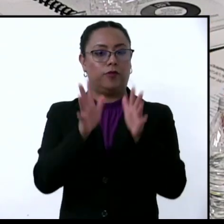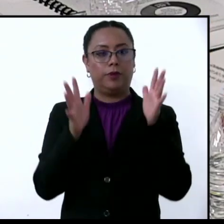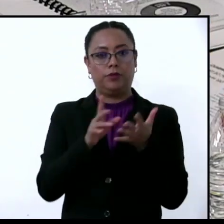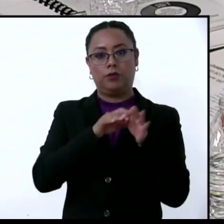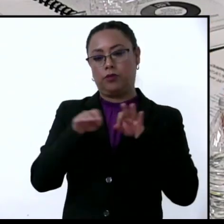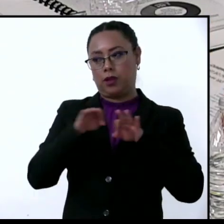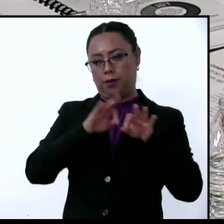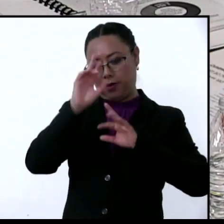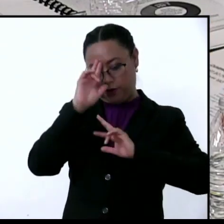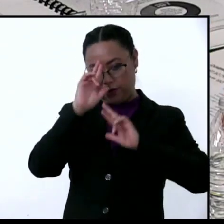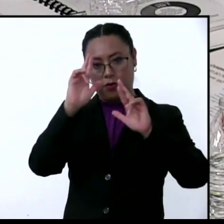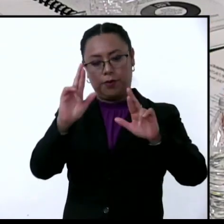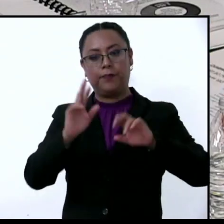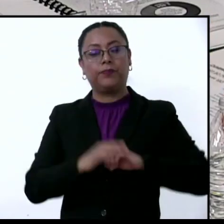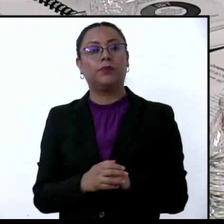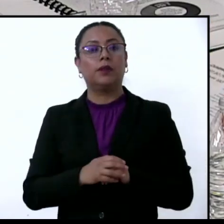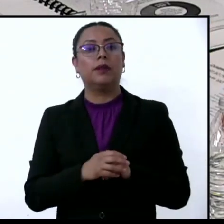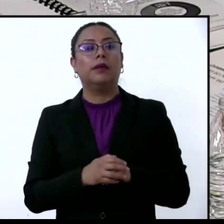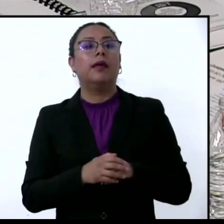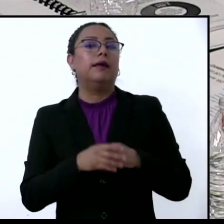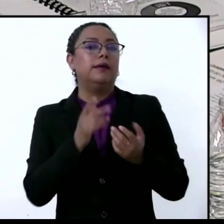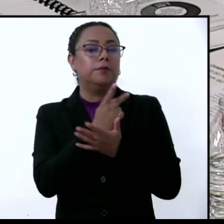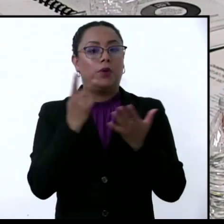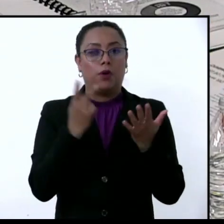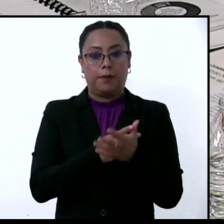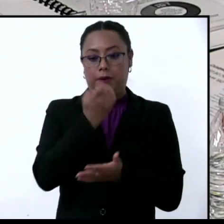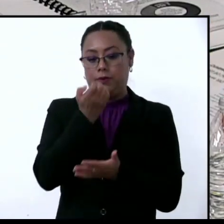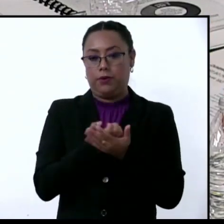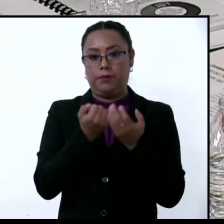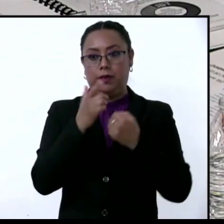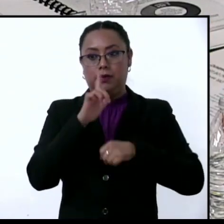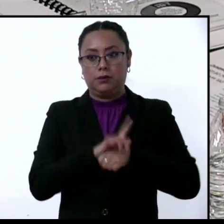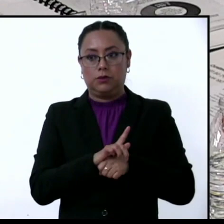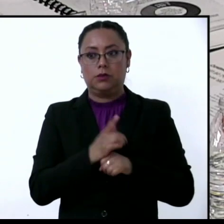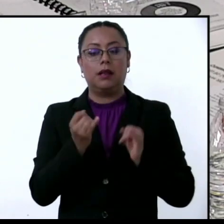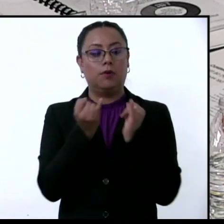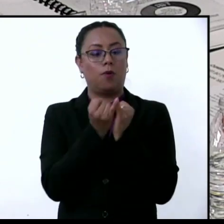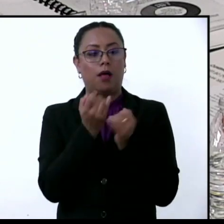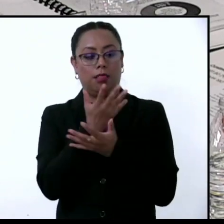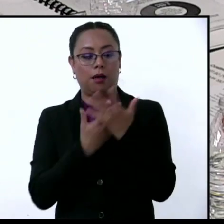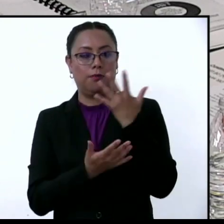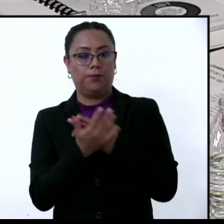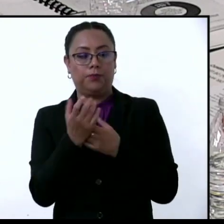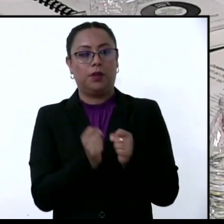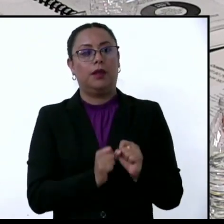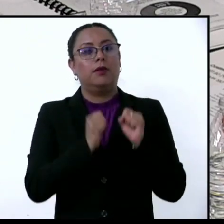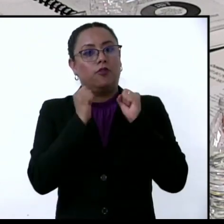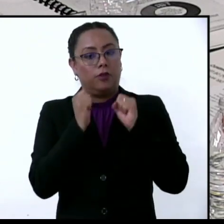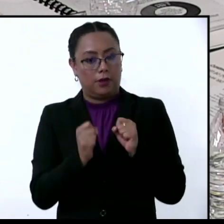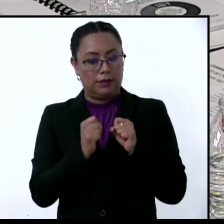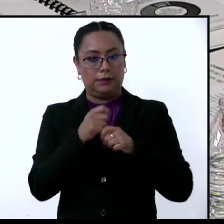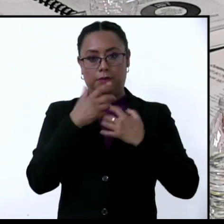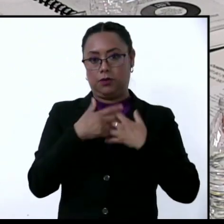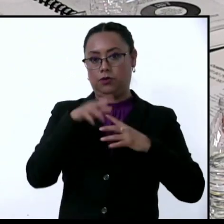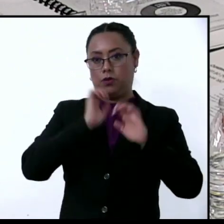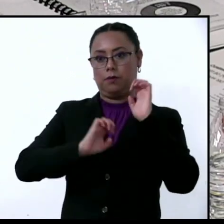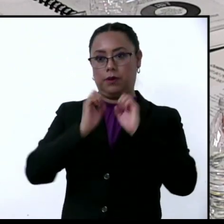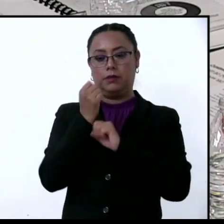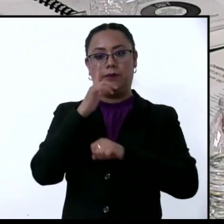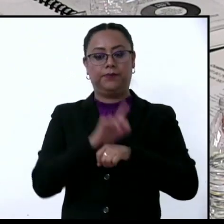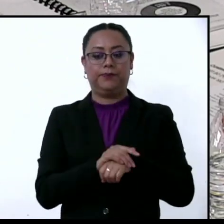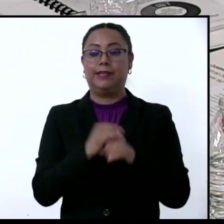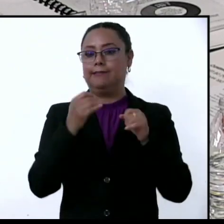digno, el programa de economía social y los subprogramas de creación y fortalecimiento de empresas sociales, y por supuesto